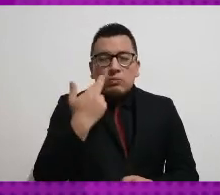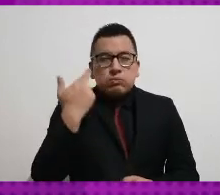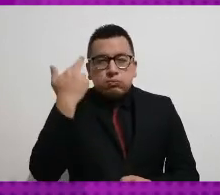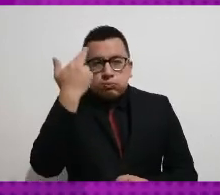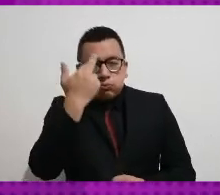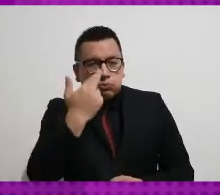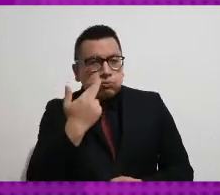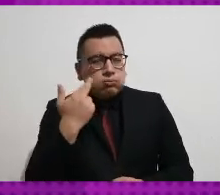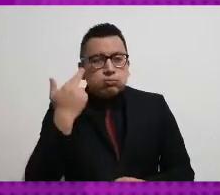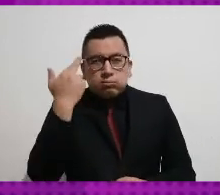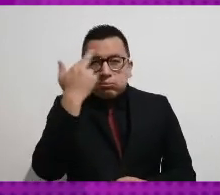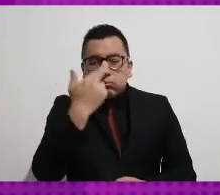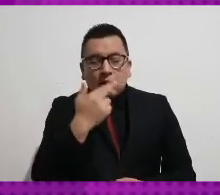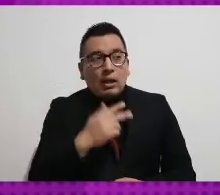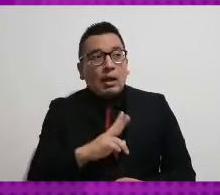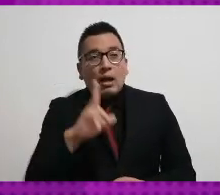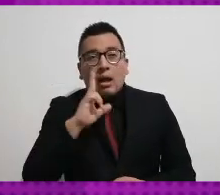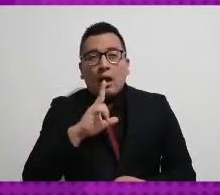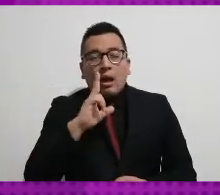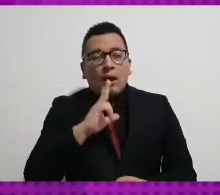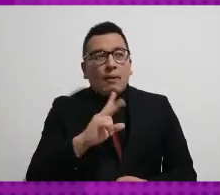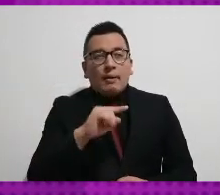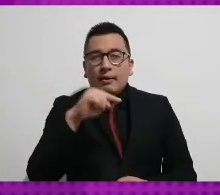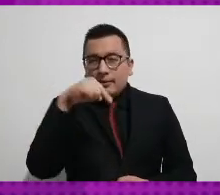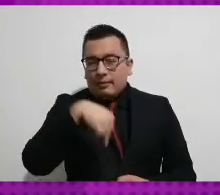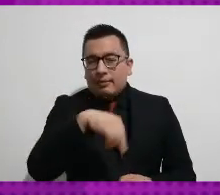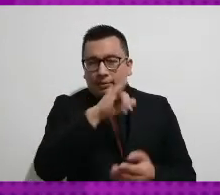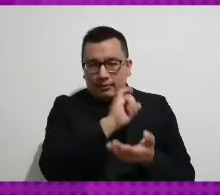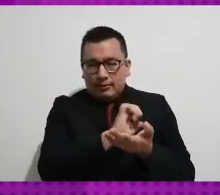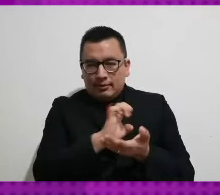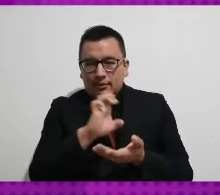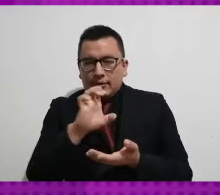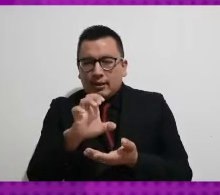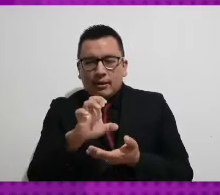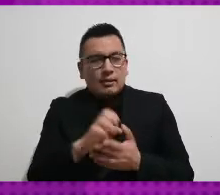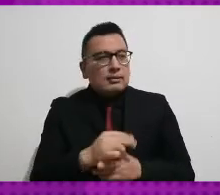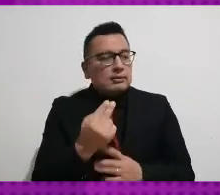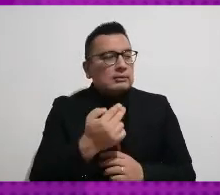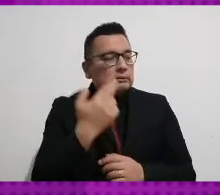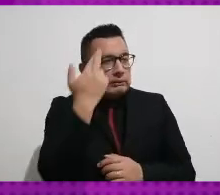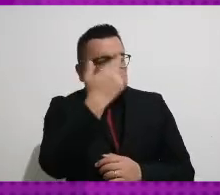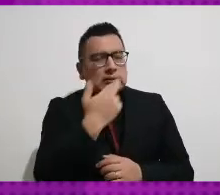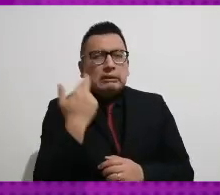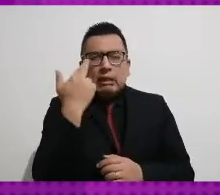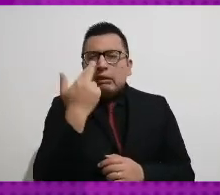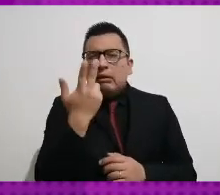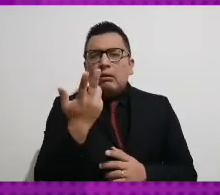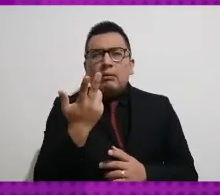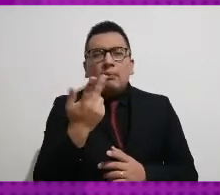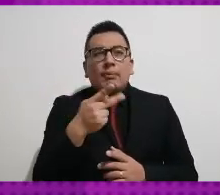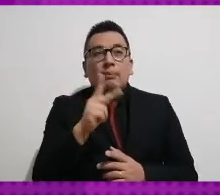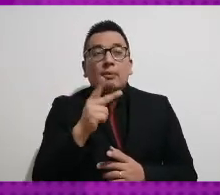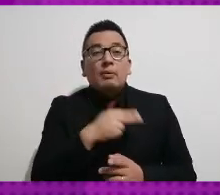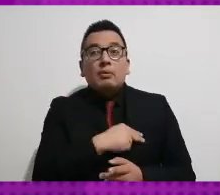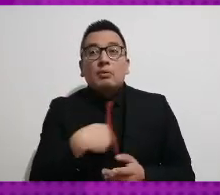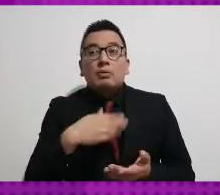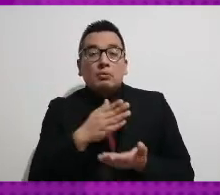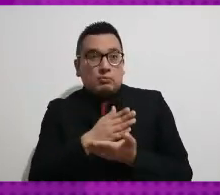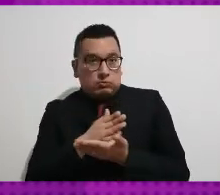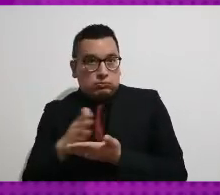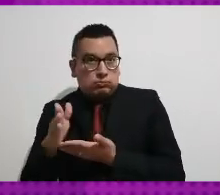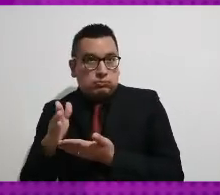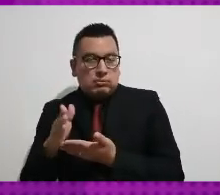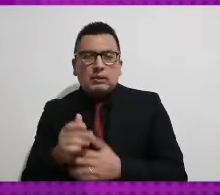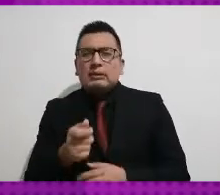de manera independiente. Y aquí diríamos, ¿independiente a qué? Pues independiente del